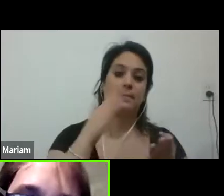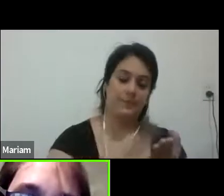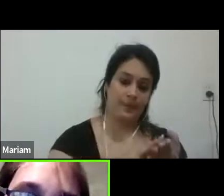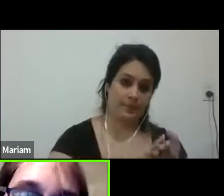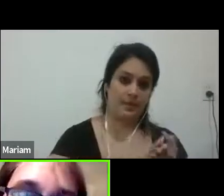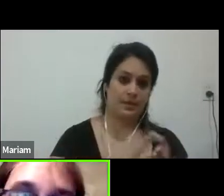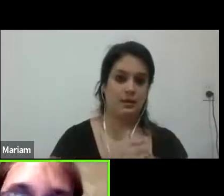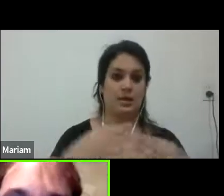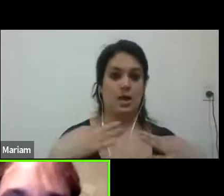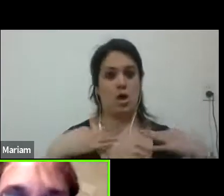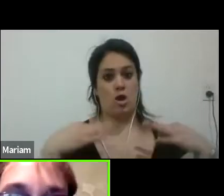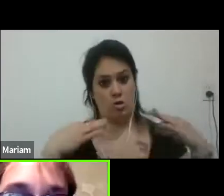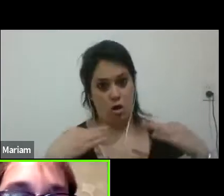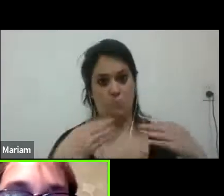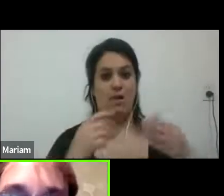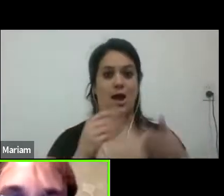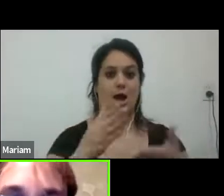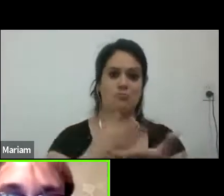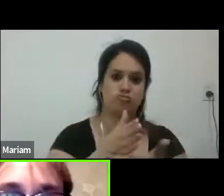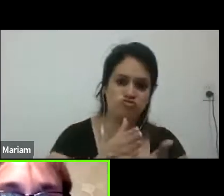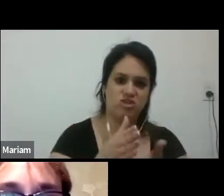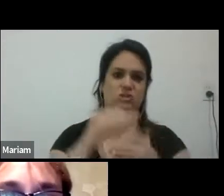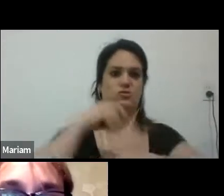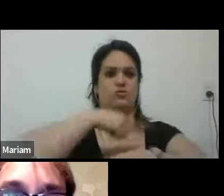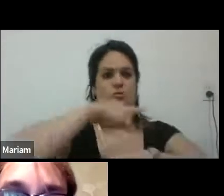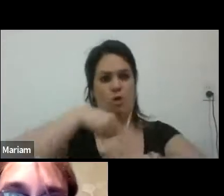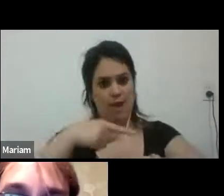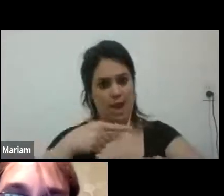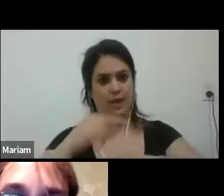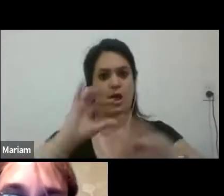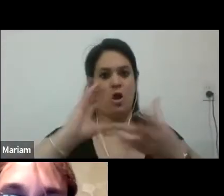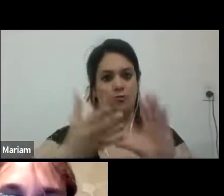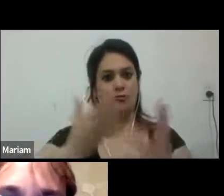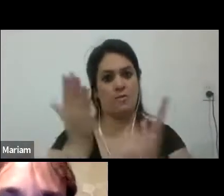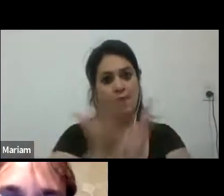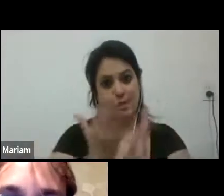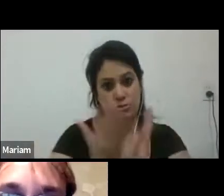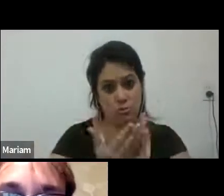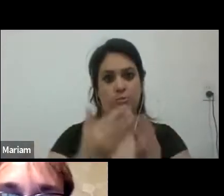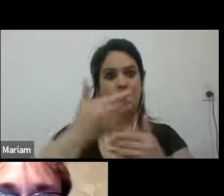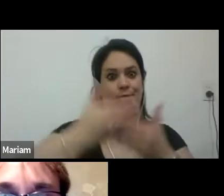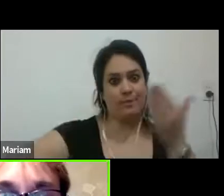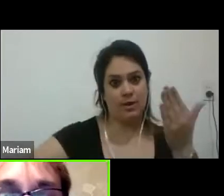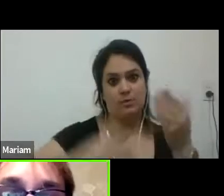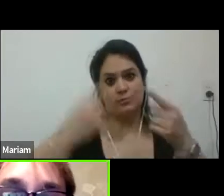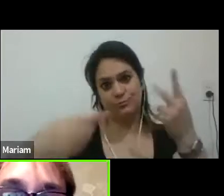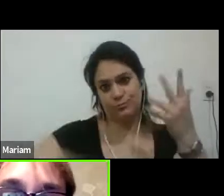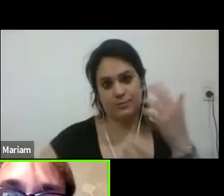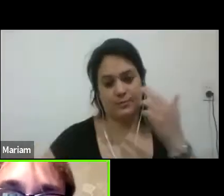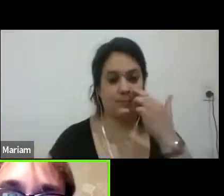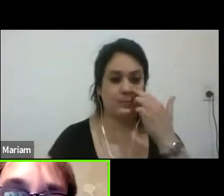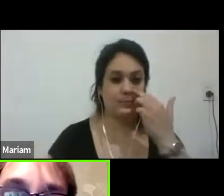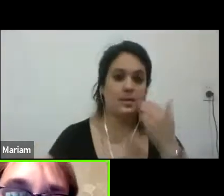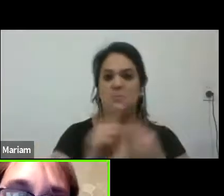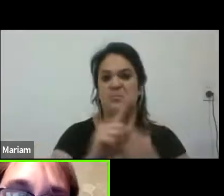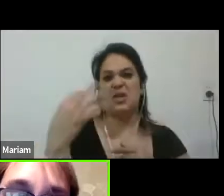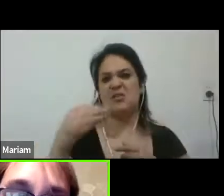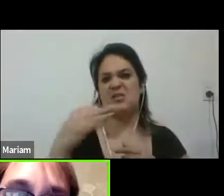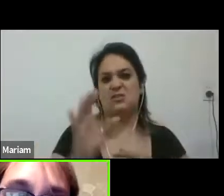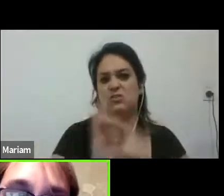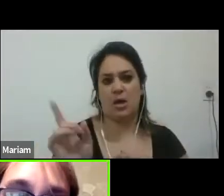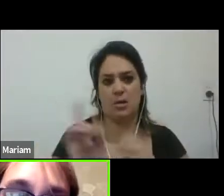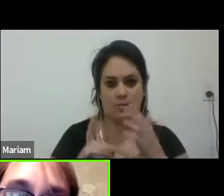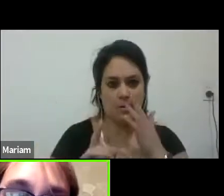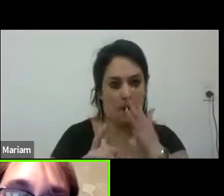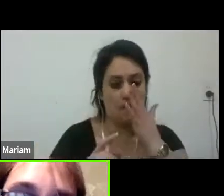uniformes cuchillos horarios metodología de evaluación y todo lo demás pero tampoco es obligación porque eso se